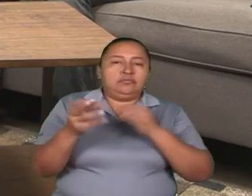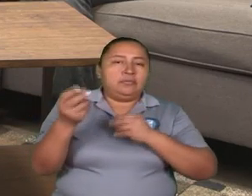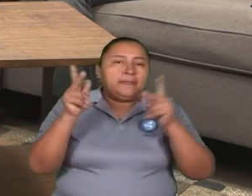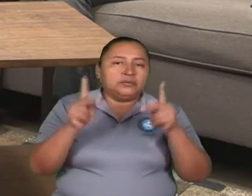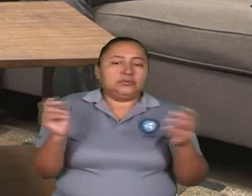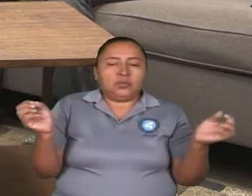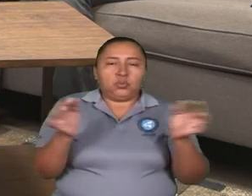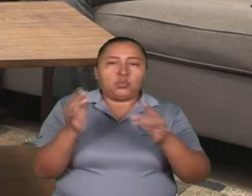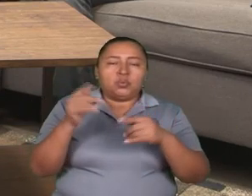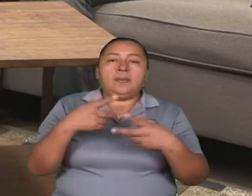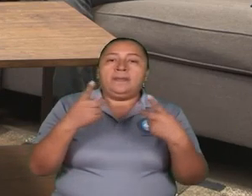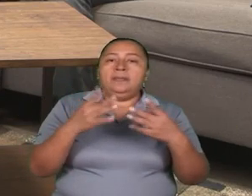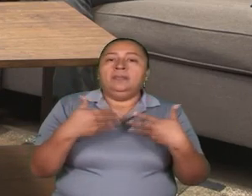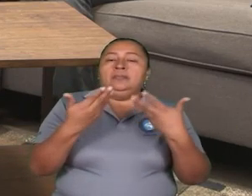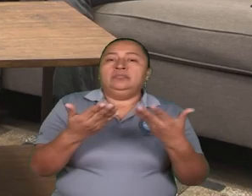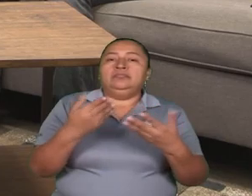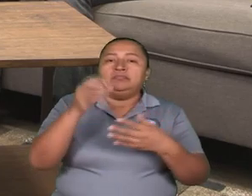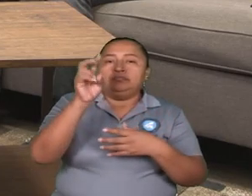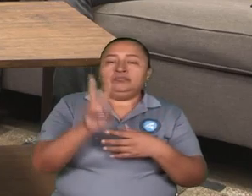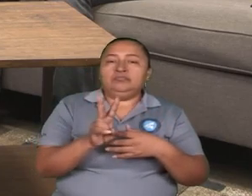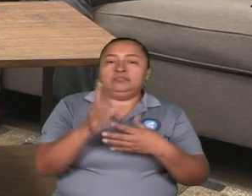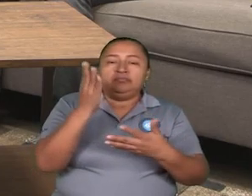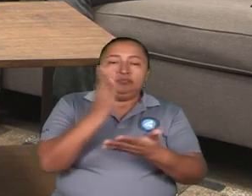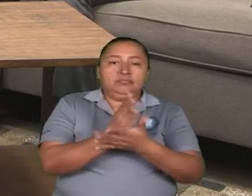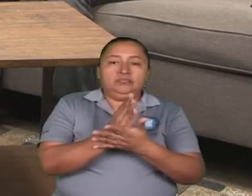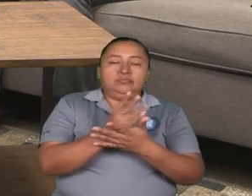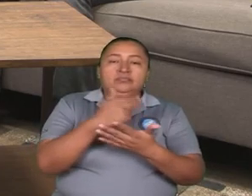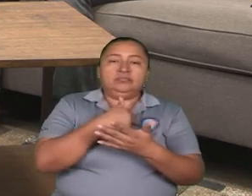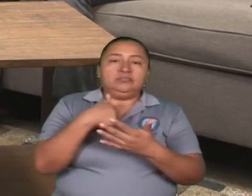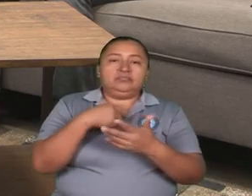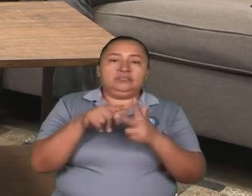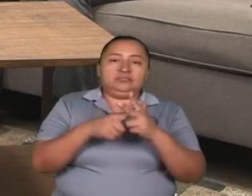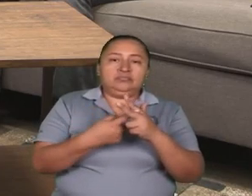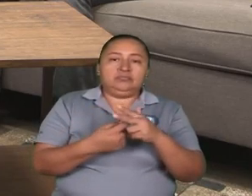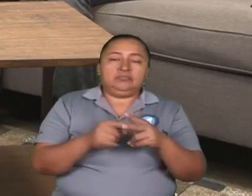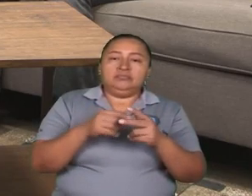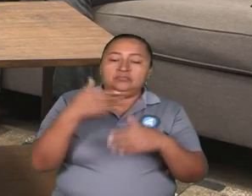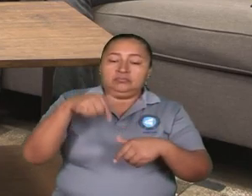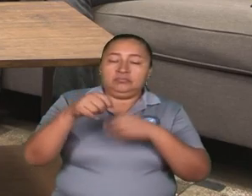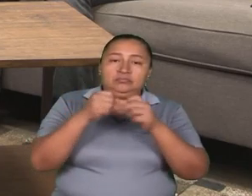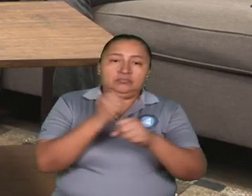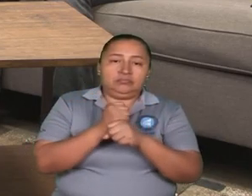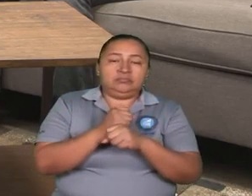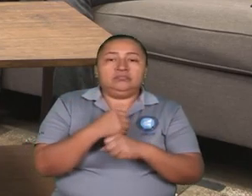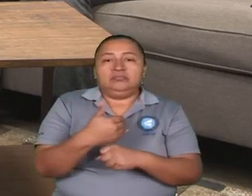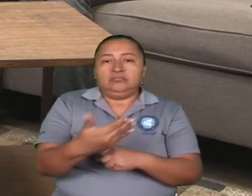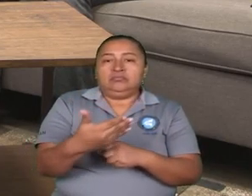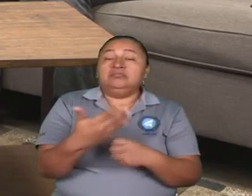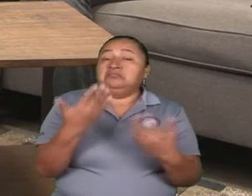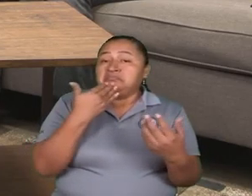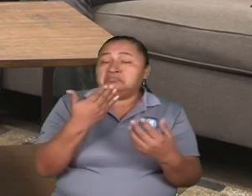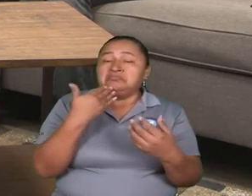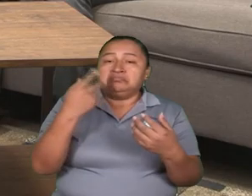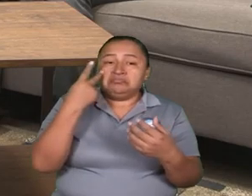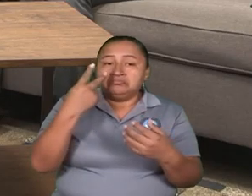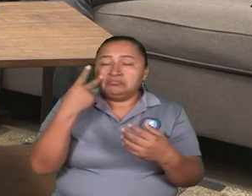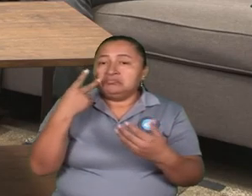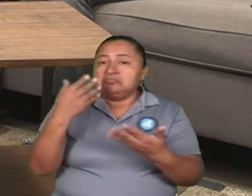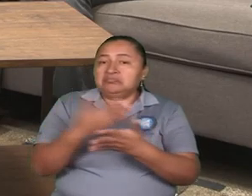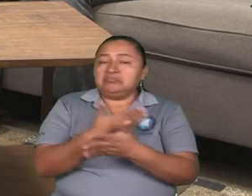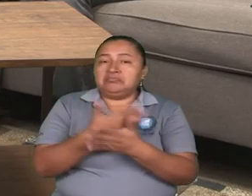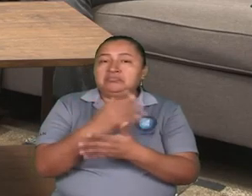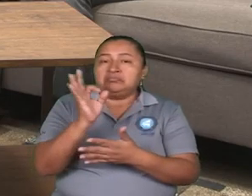Correcto, nuestra Policía Nacional en las calles que estaba resguardando a las familias nicaragüenses. Compañero Félix, tenemos que hacer una